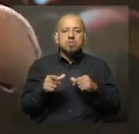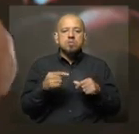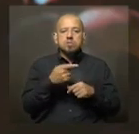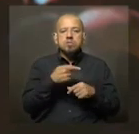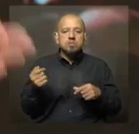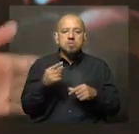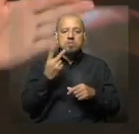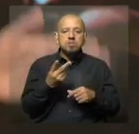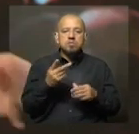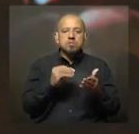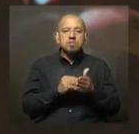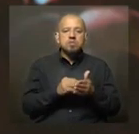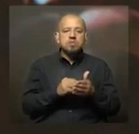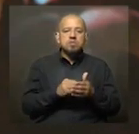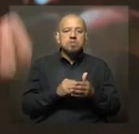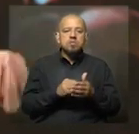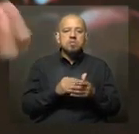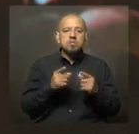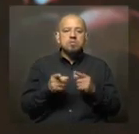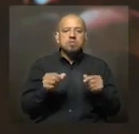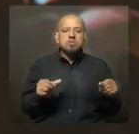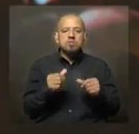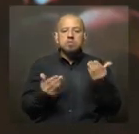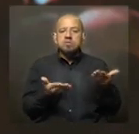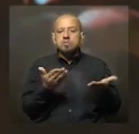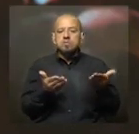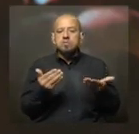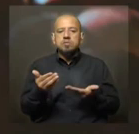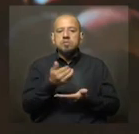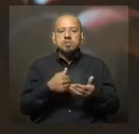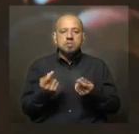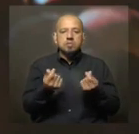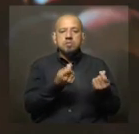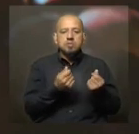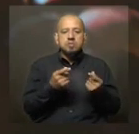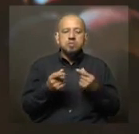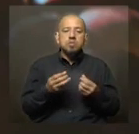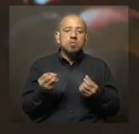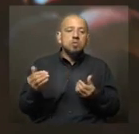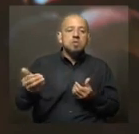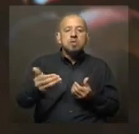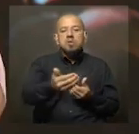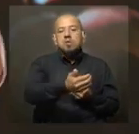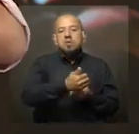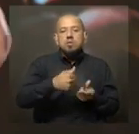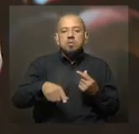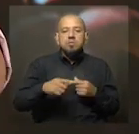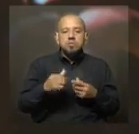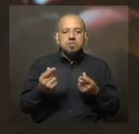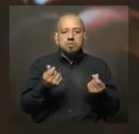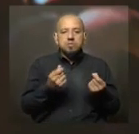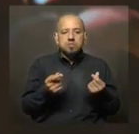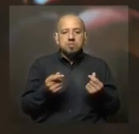semanalmente, 2 veces por semana, hecho los lunes y los jueves, un relevamiento de precios mayoristas. Ajá. Se llama relevamiento porque, o sea, está